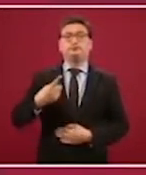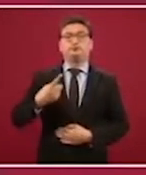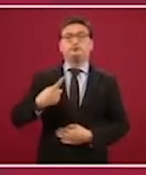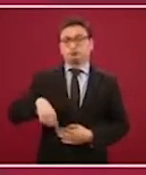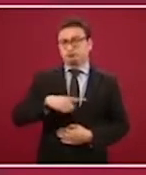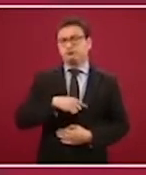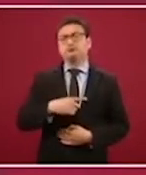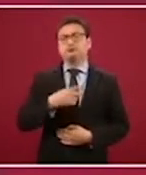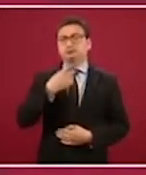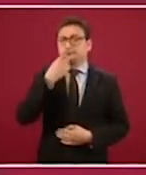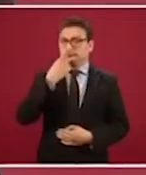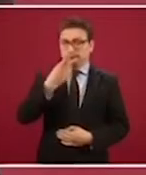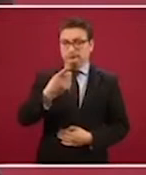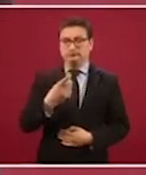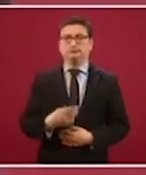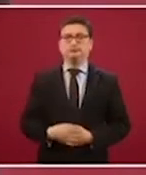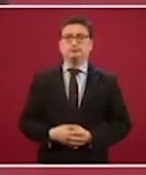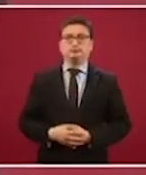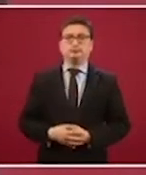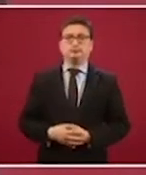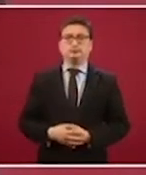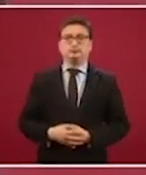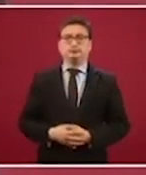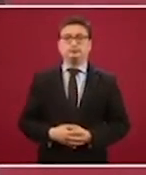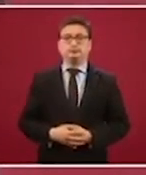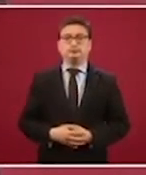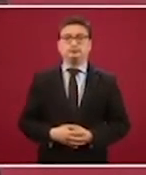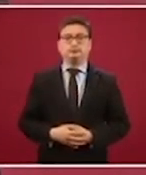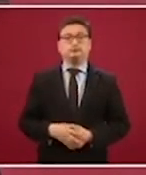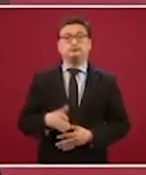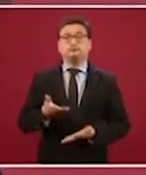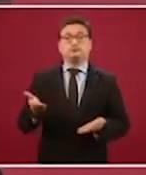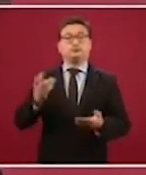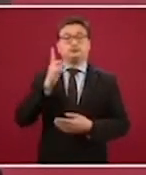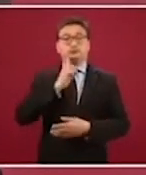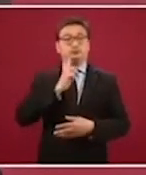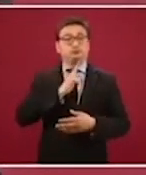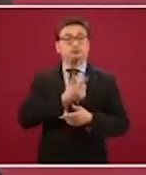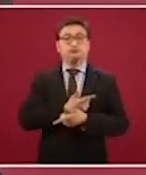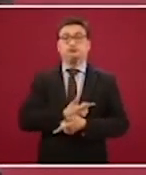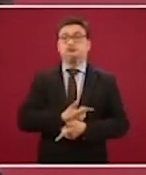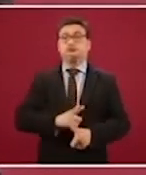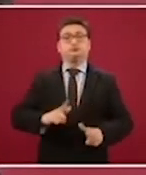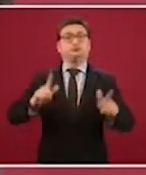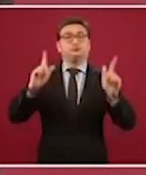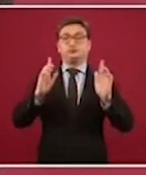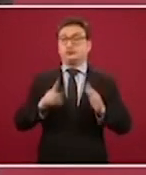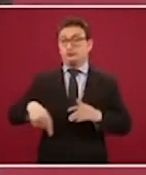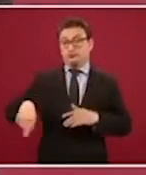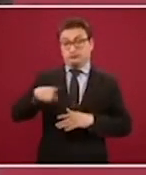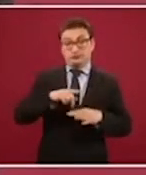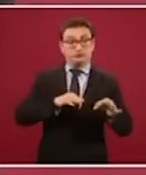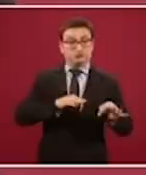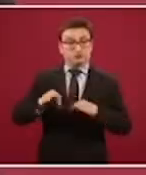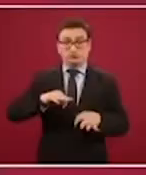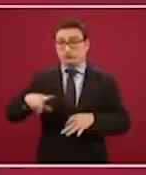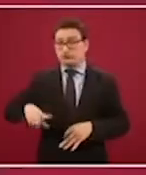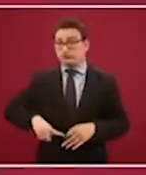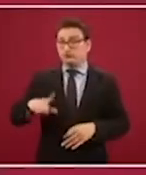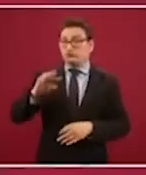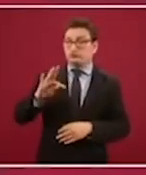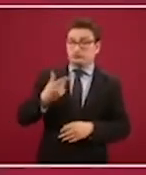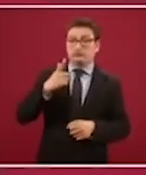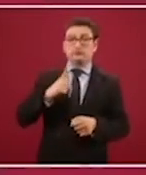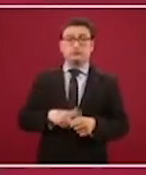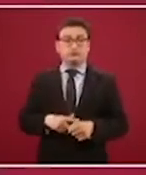manifestamos que son libres las mujeres que trabajan en el gobierno federal.